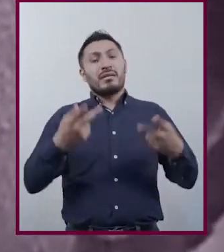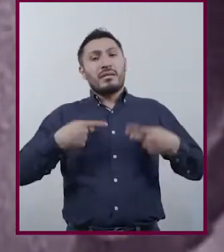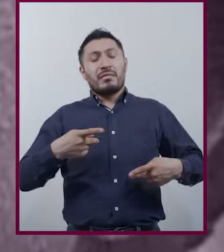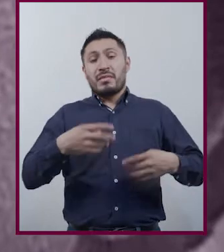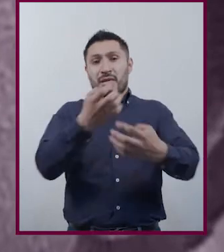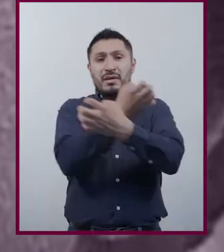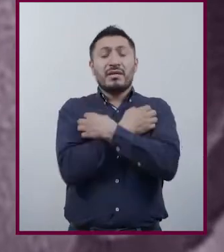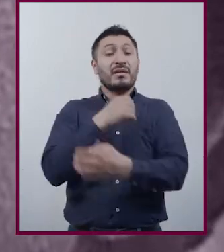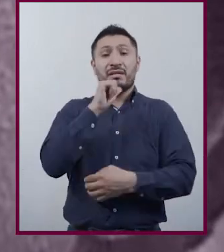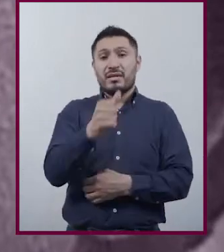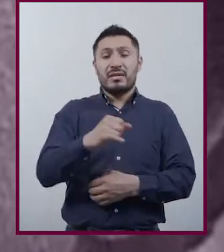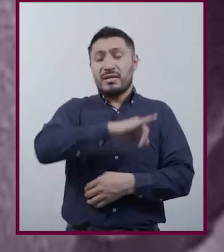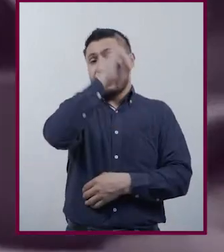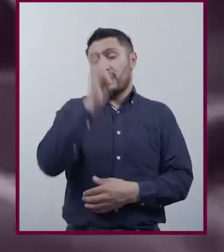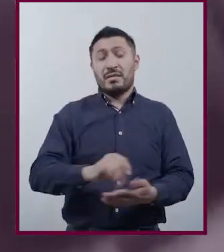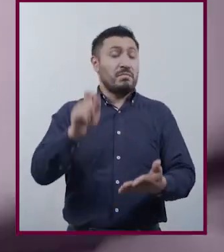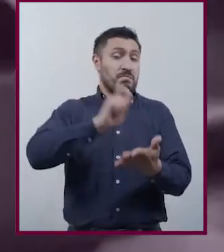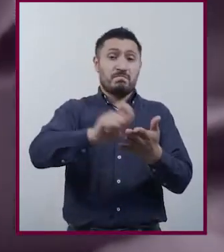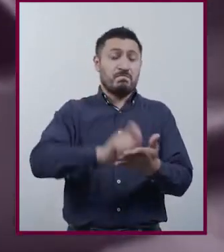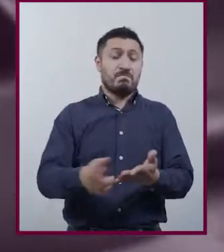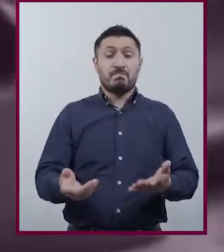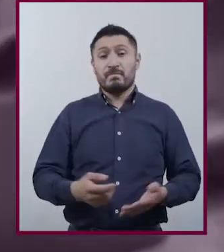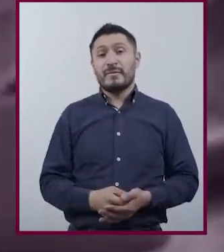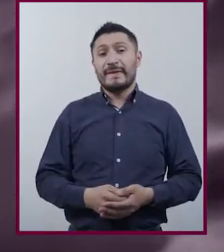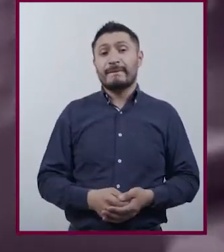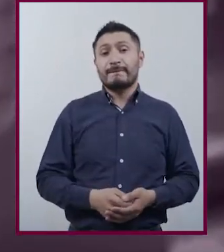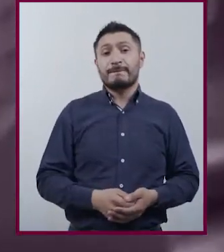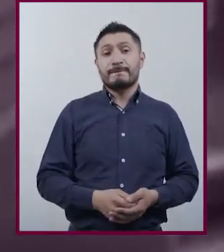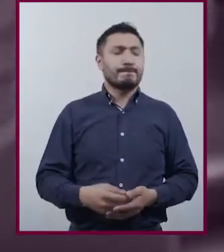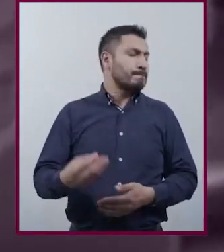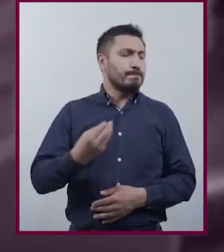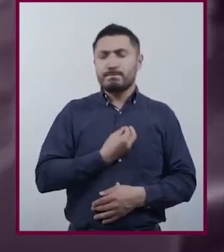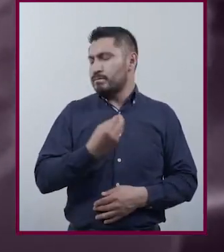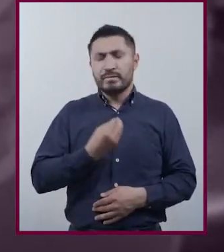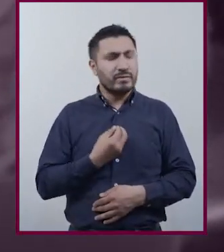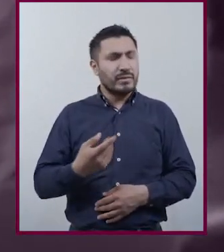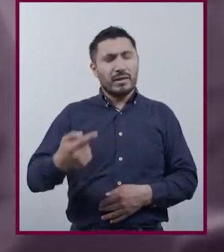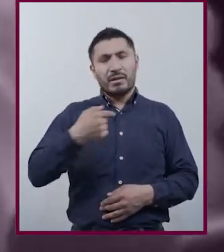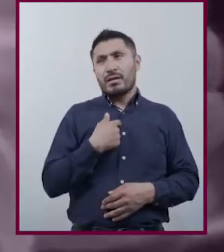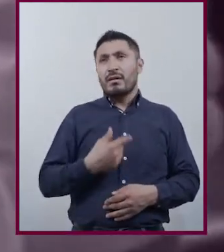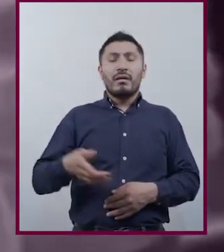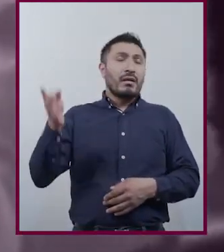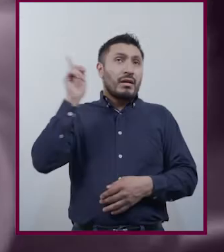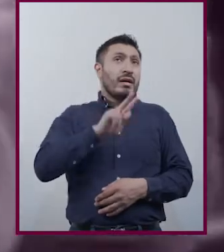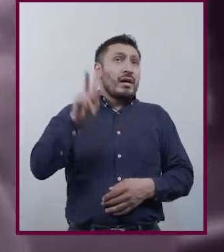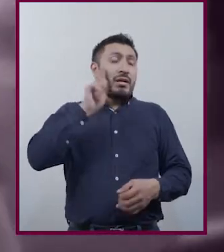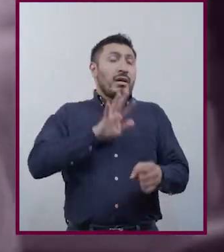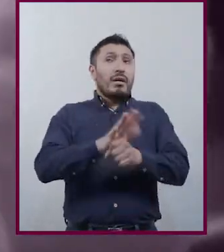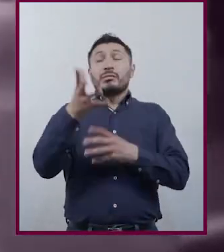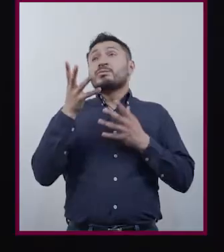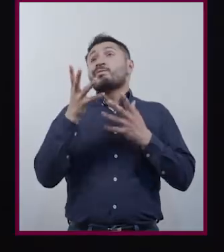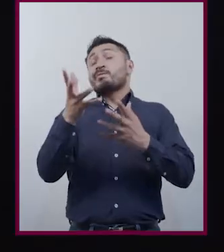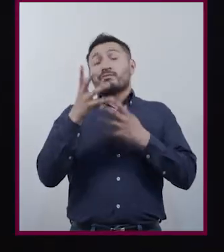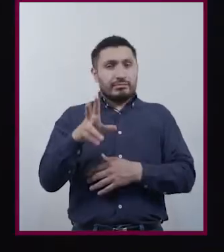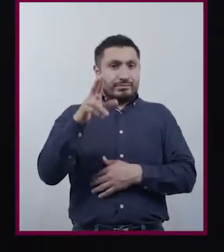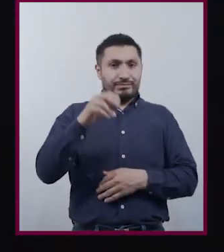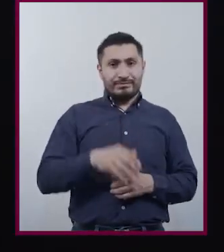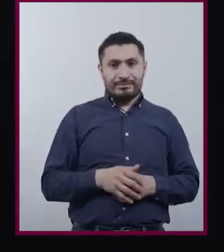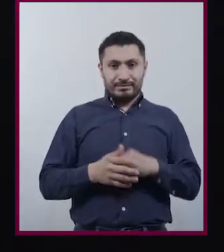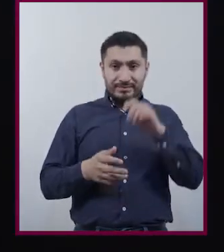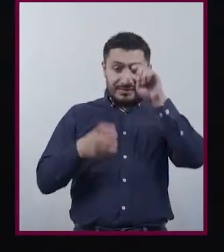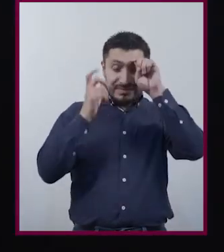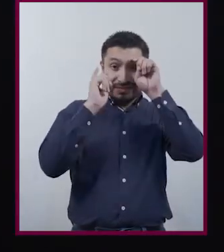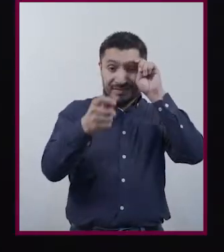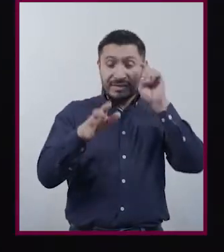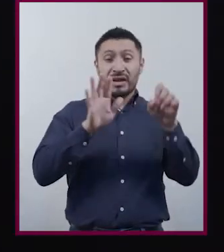disciplina jamás llegaría a serlo. No soporto estar a merced de la inspiración, declaró una vez. ¿Esto quiere decir